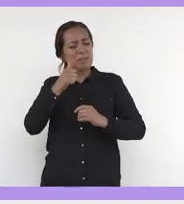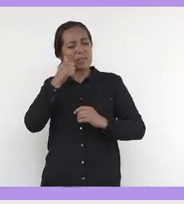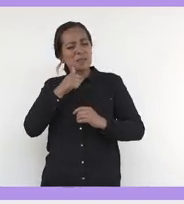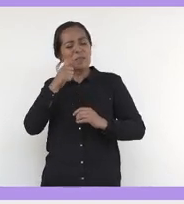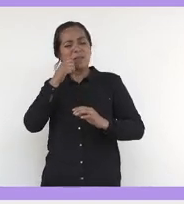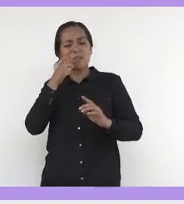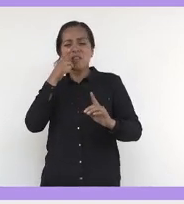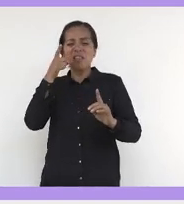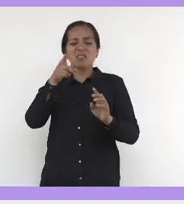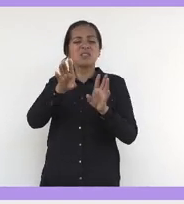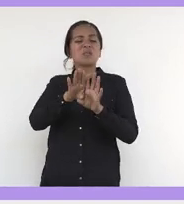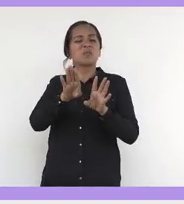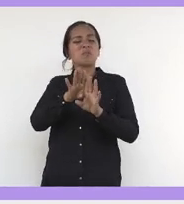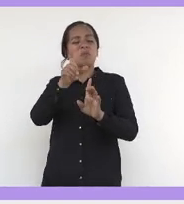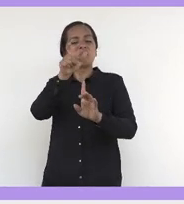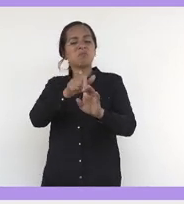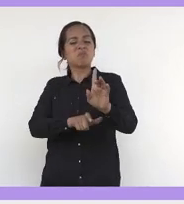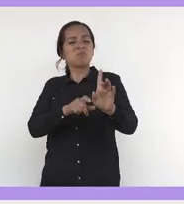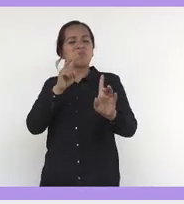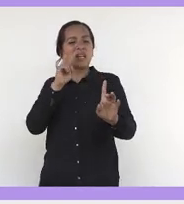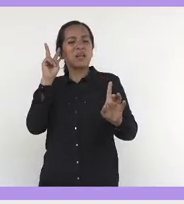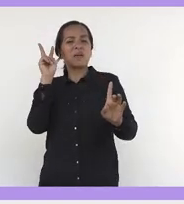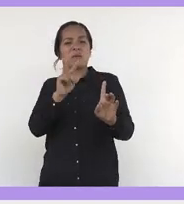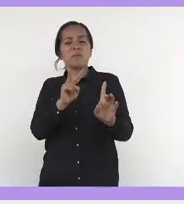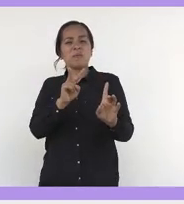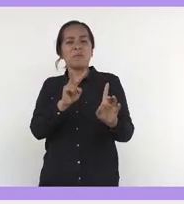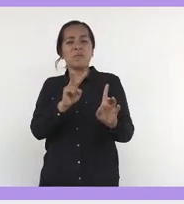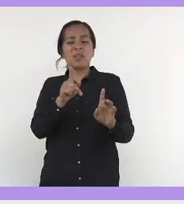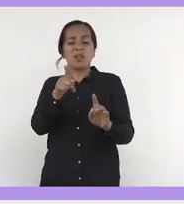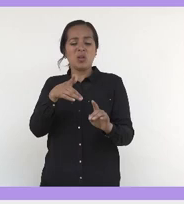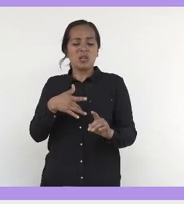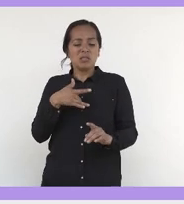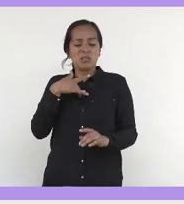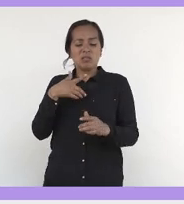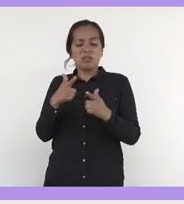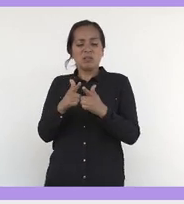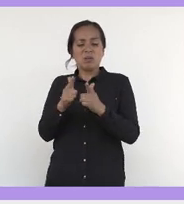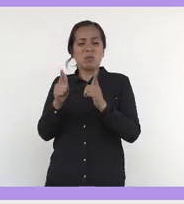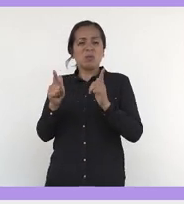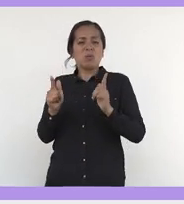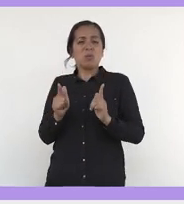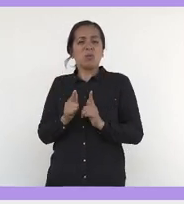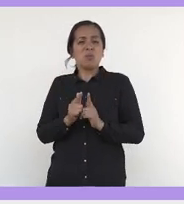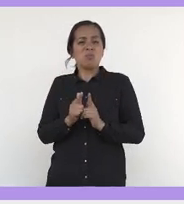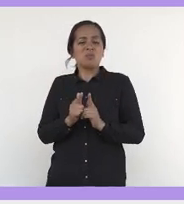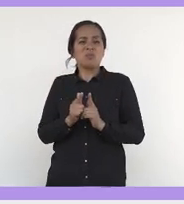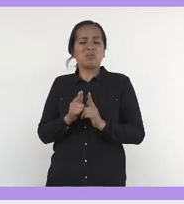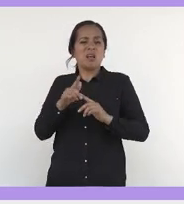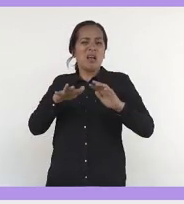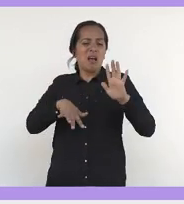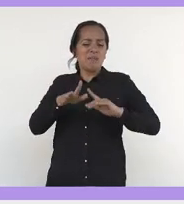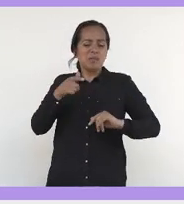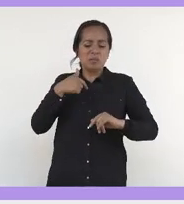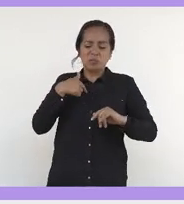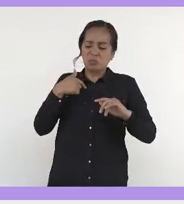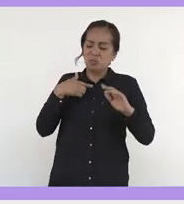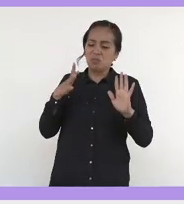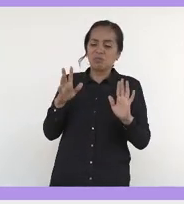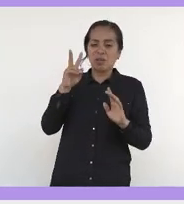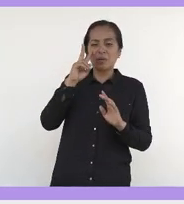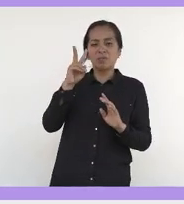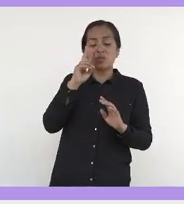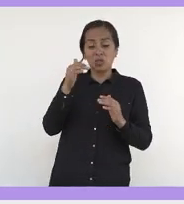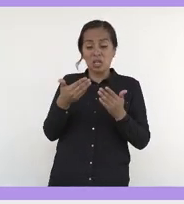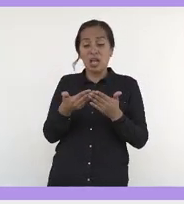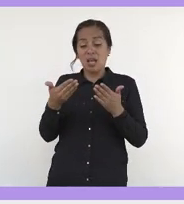así y te sientas en en grupos muchas veces no me ha tocado ahora